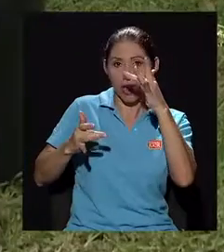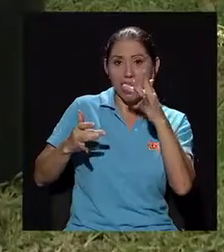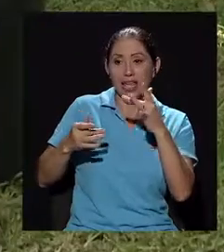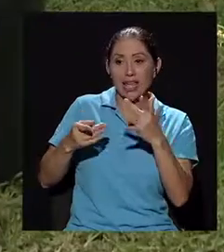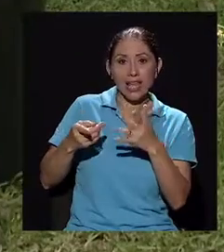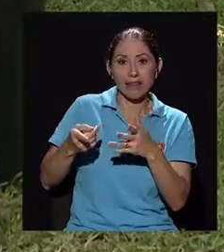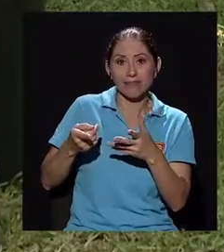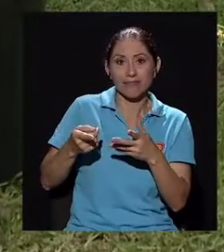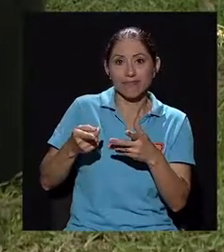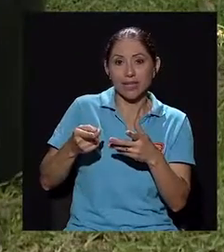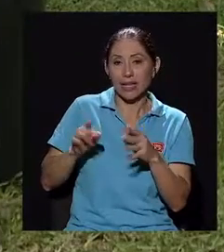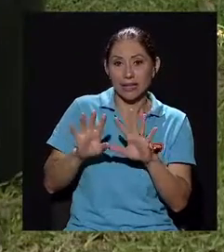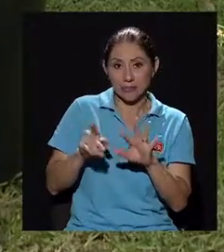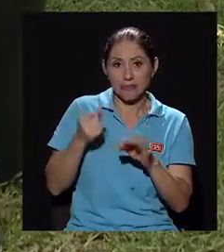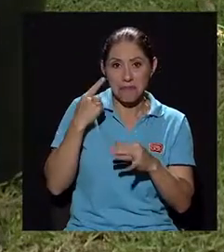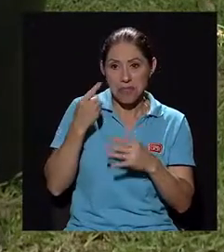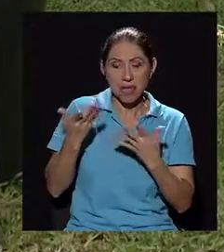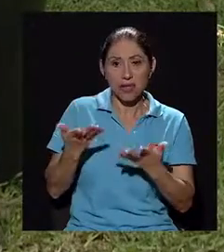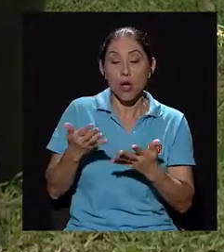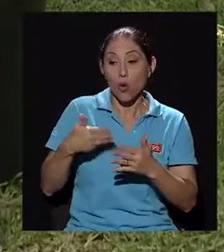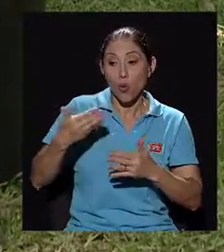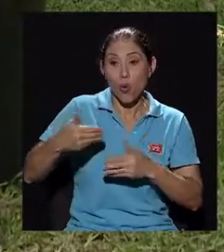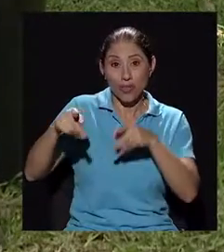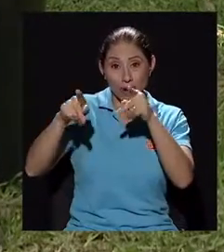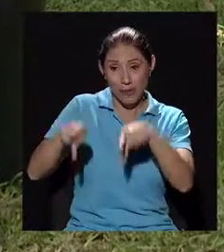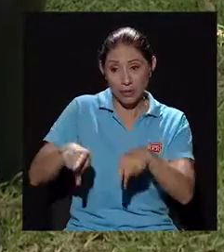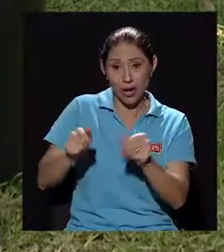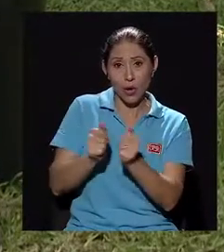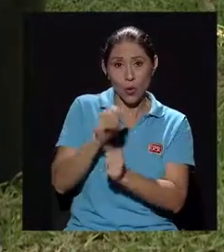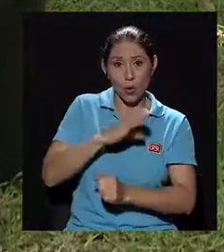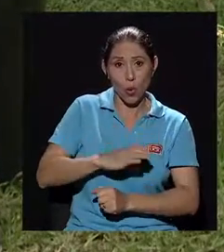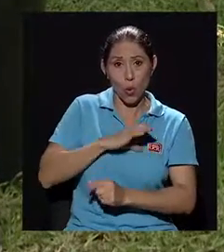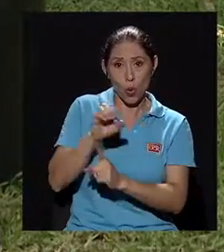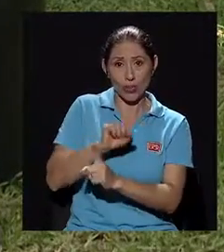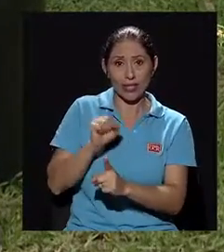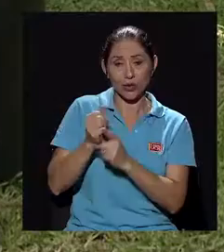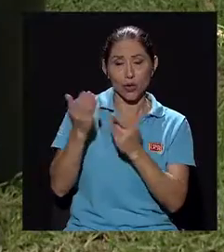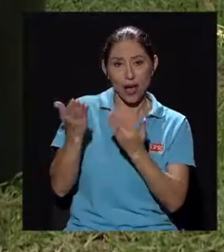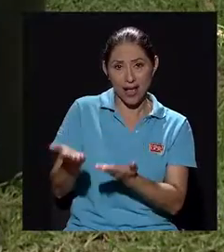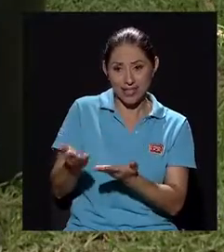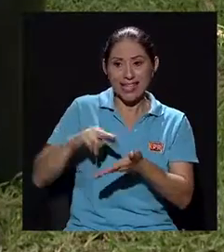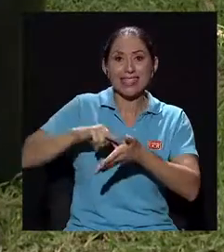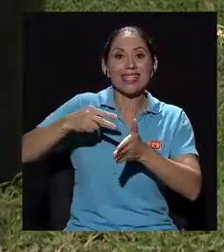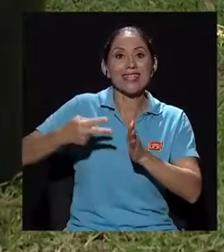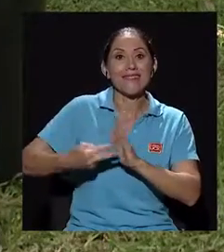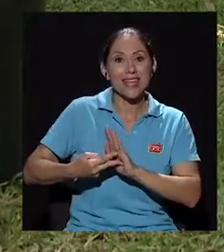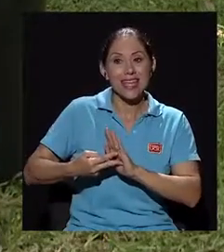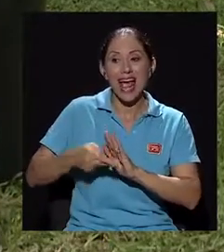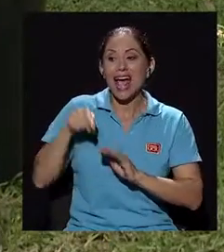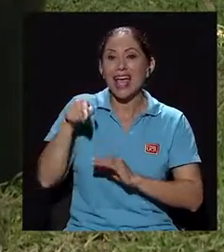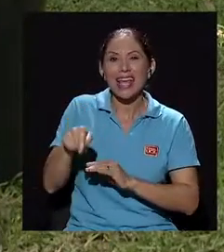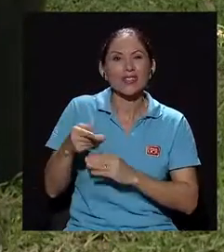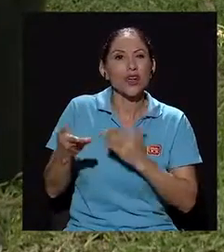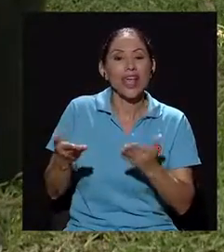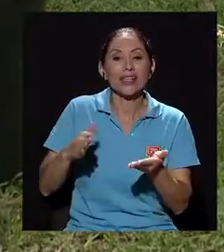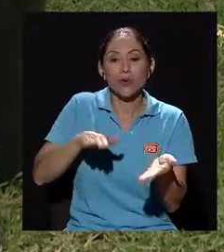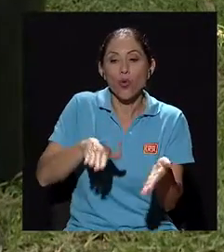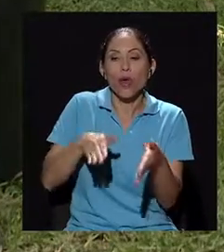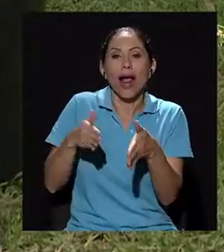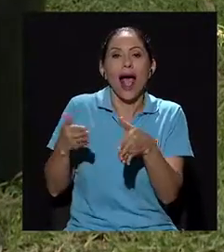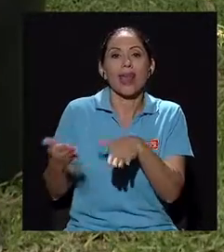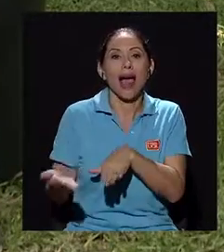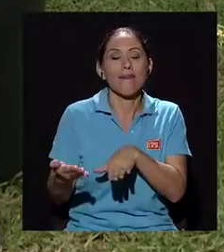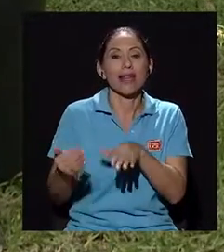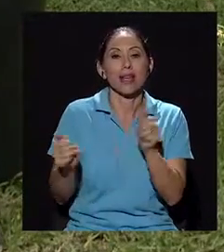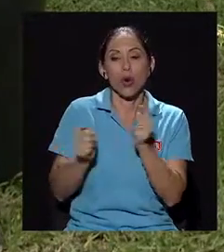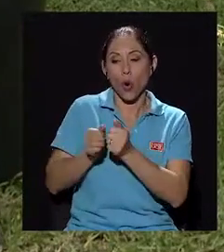solo. Uh-huh. Cuando tenemos a una persona en una condición de esta, estamos frente a un cadáver oxigenado. Todas las funciones del